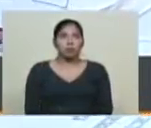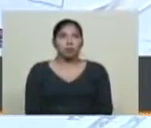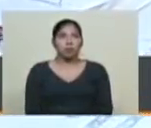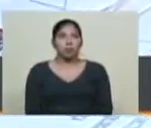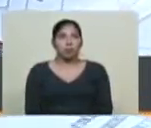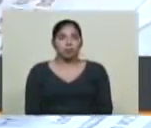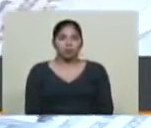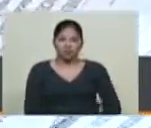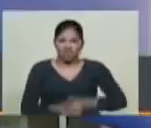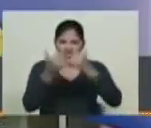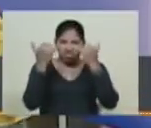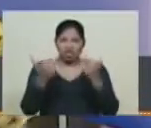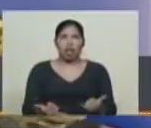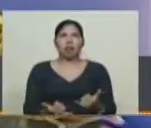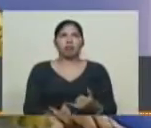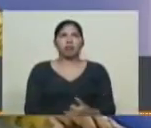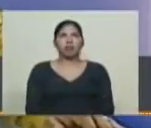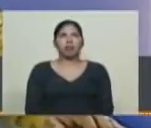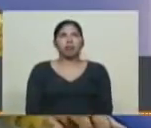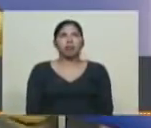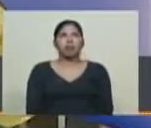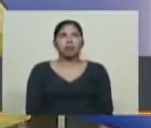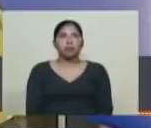De inmediato, 9 billones.